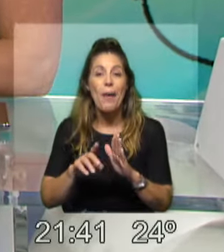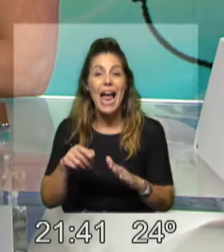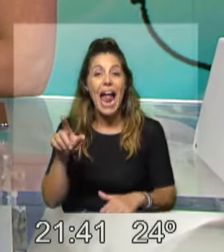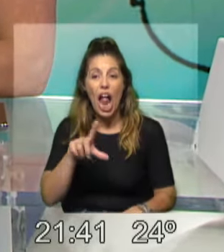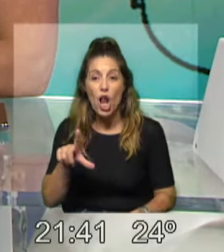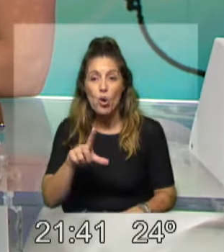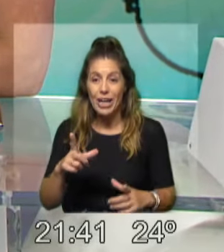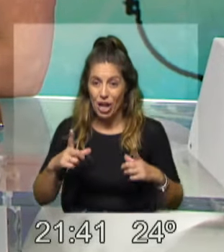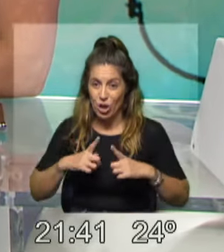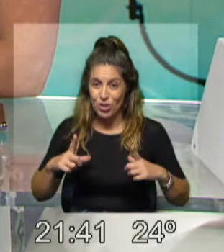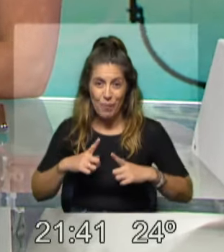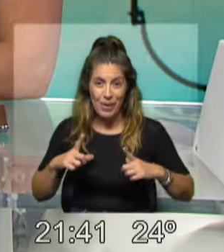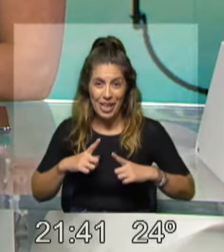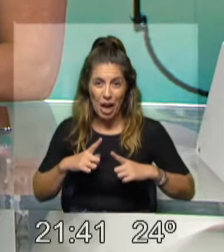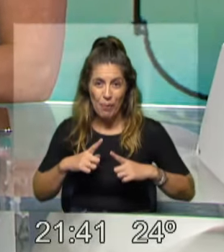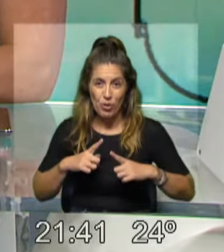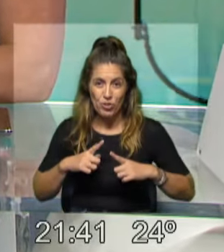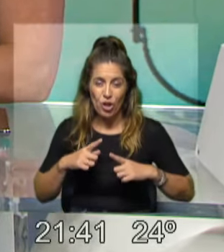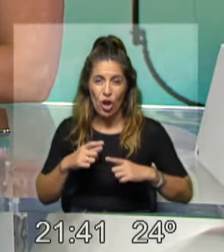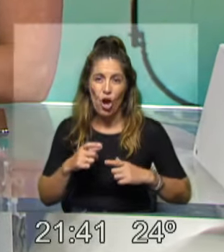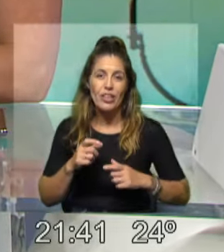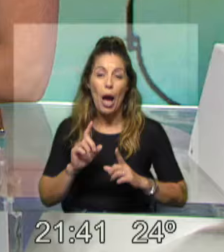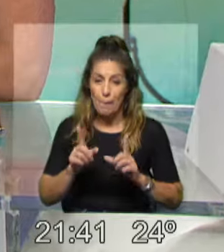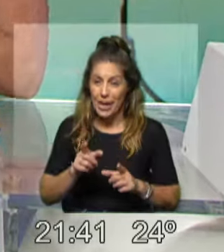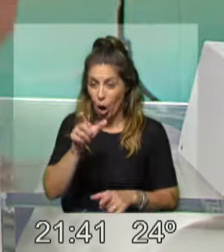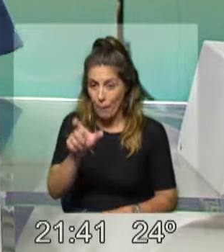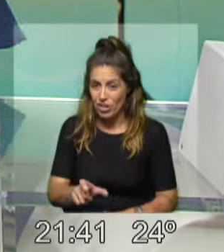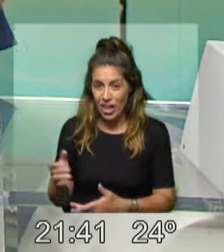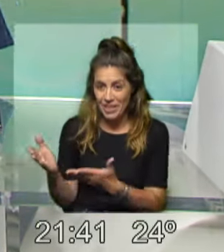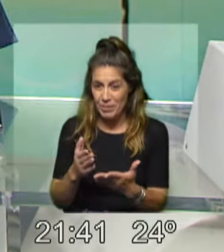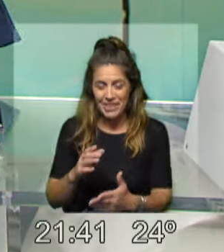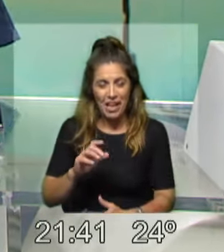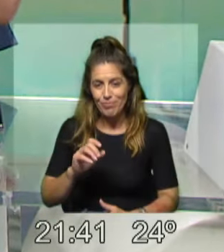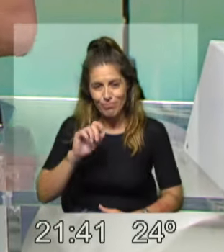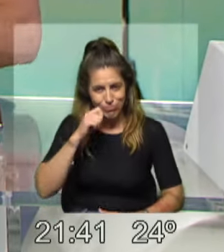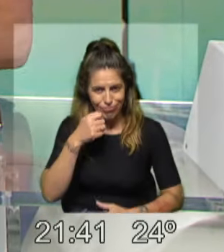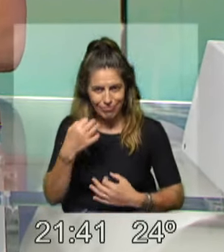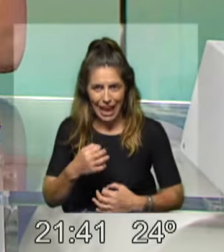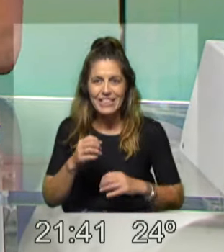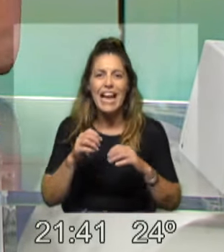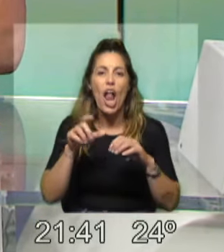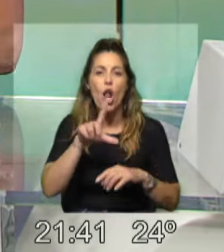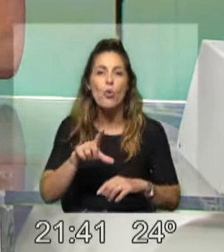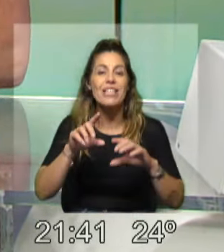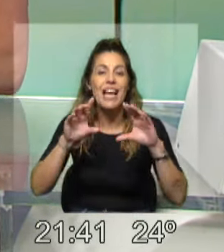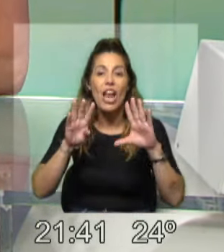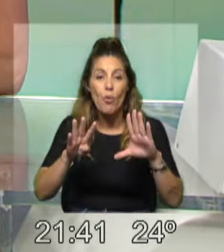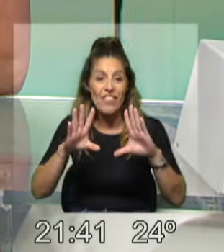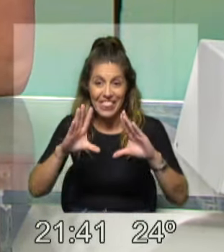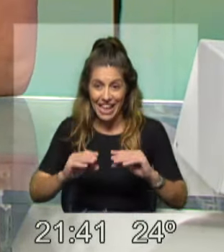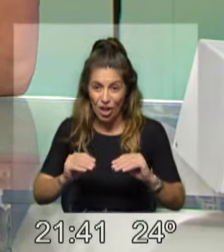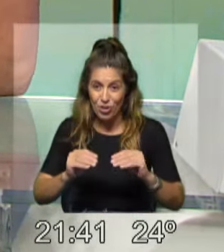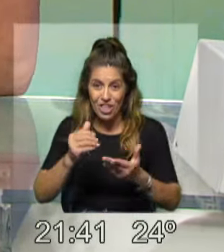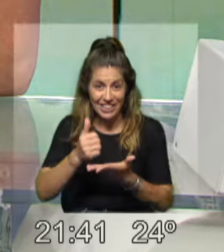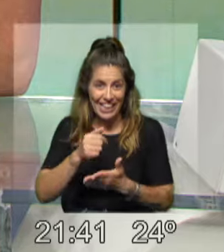lunes los esperamos. Con aparte de unos entrevistados maravillosos y eso. Así que el lunes a las 9 de la noche estén ahí para ver todo eso.